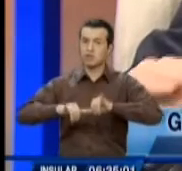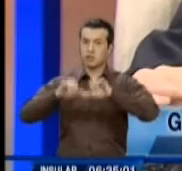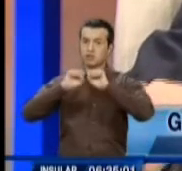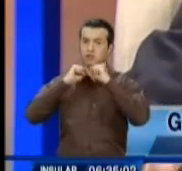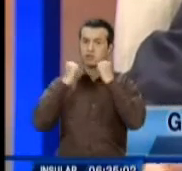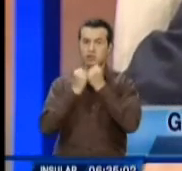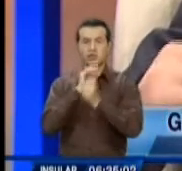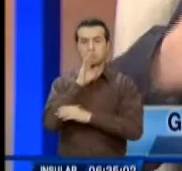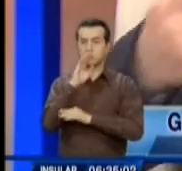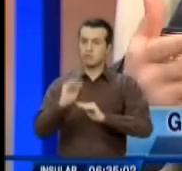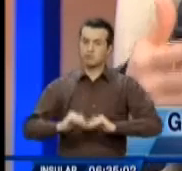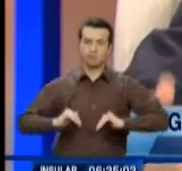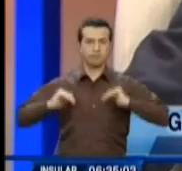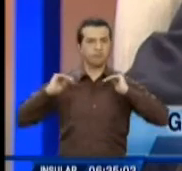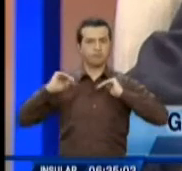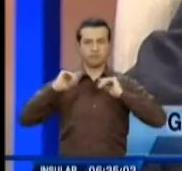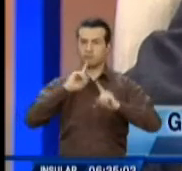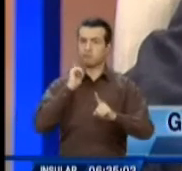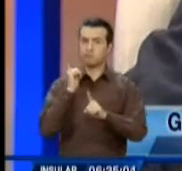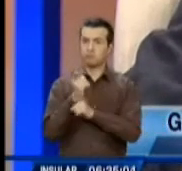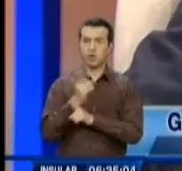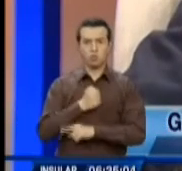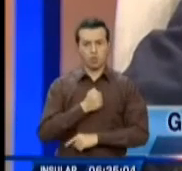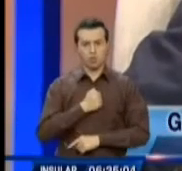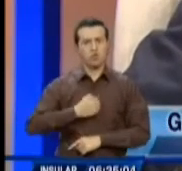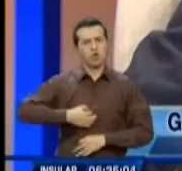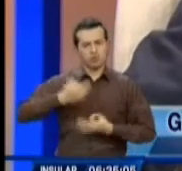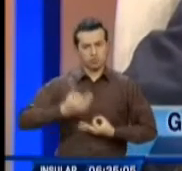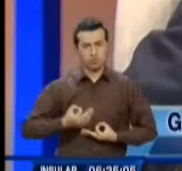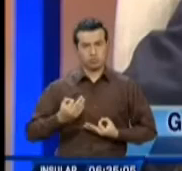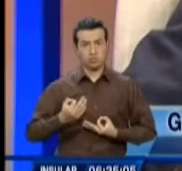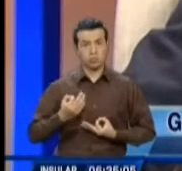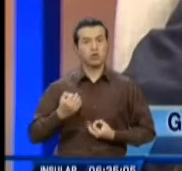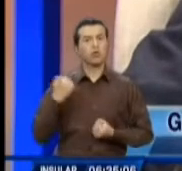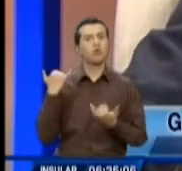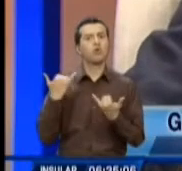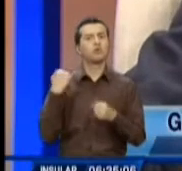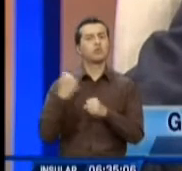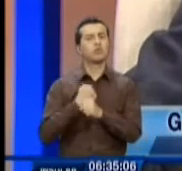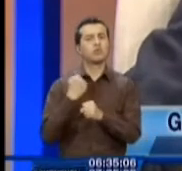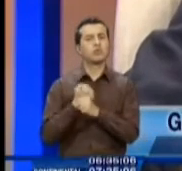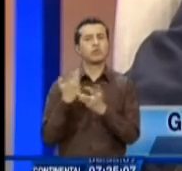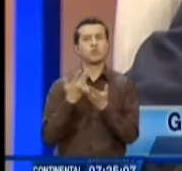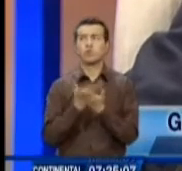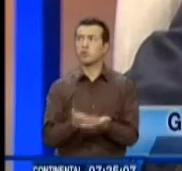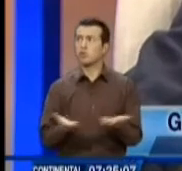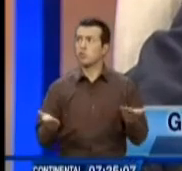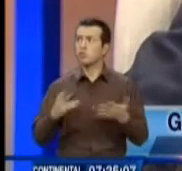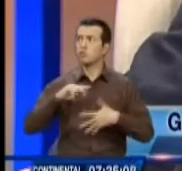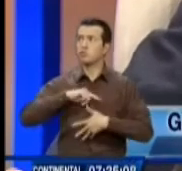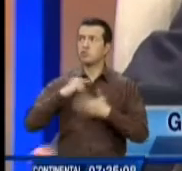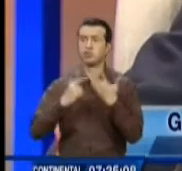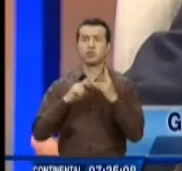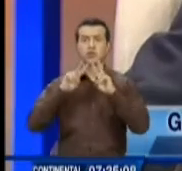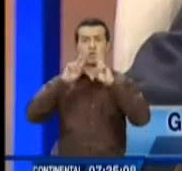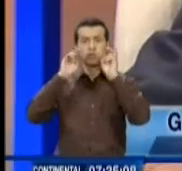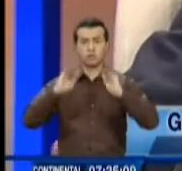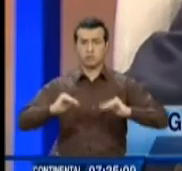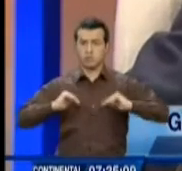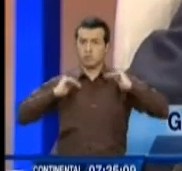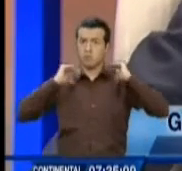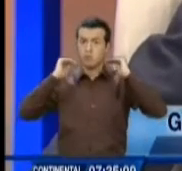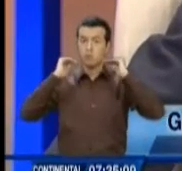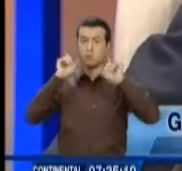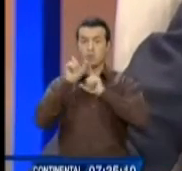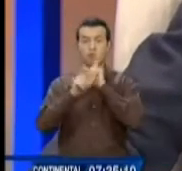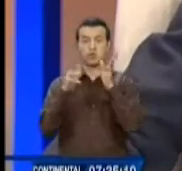social siempre presente y siempre por delante como bandera, pero también trabajamos un producto con contenidos aptos, digamos, para un público que